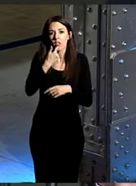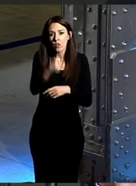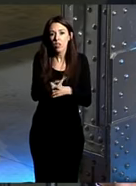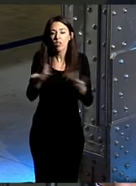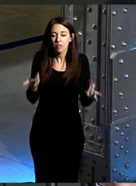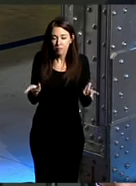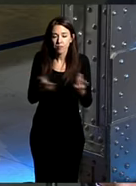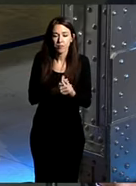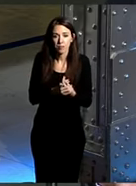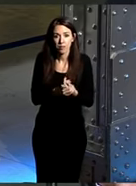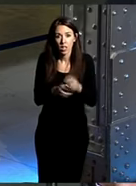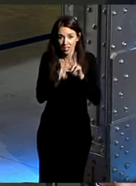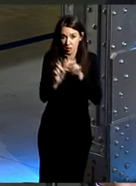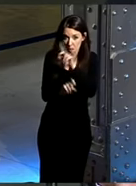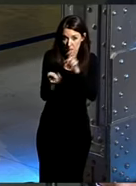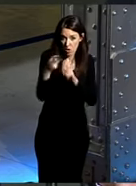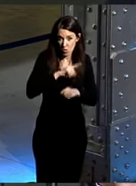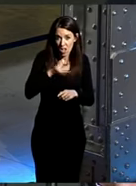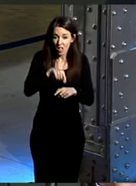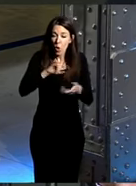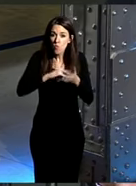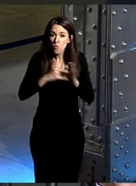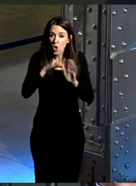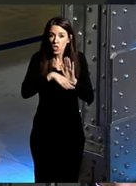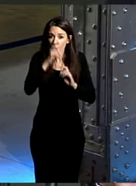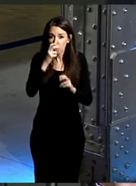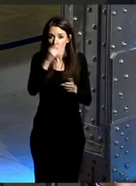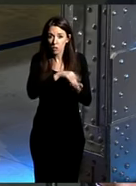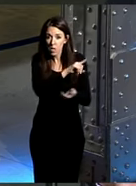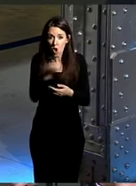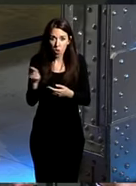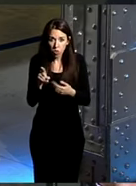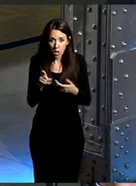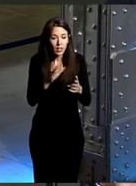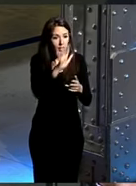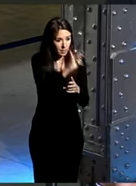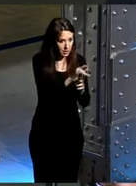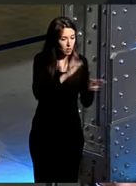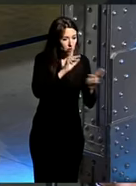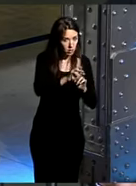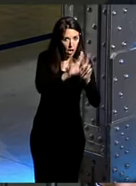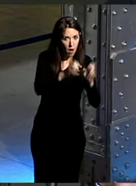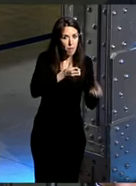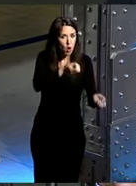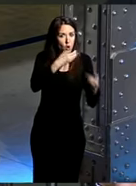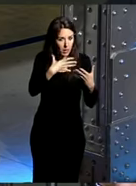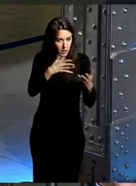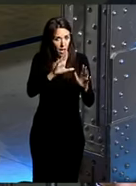decir con respecto a tu pregunta es que este es un proyecto del 2011. Sí, respecto a tu